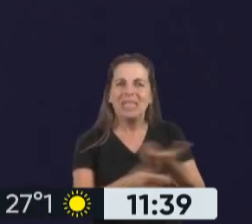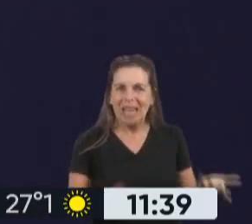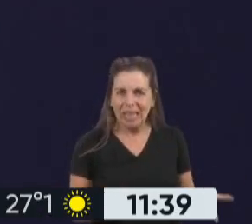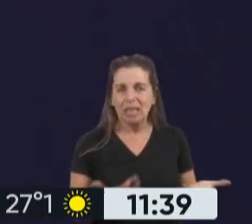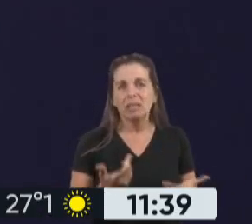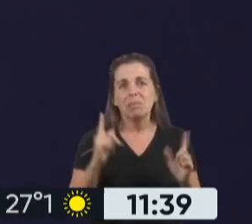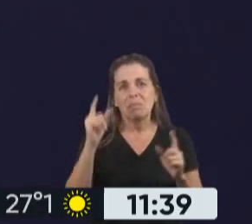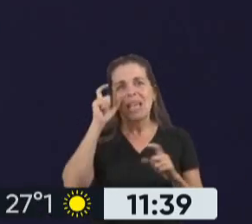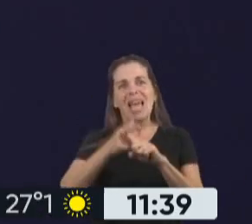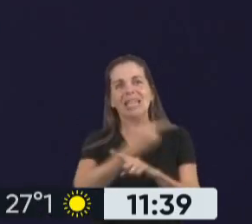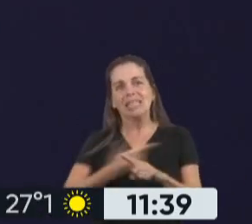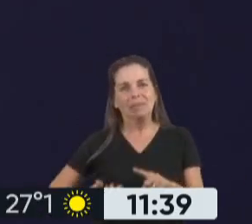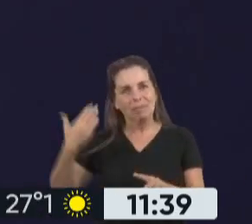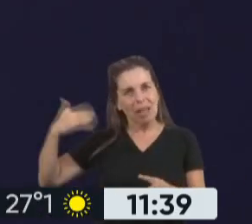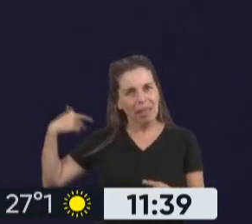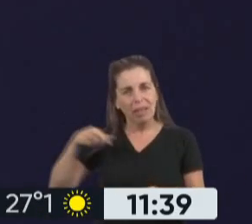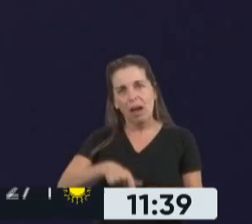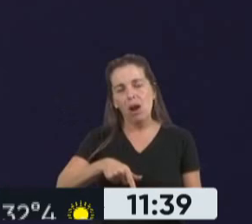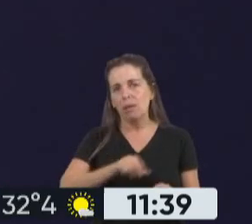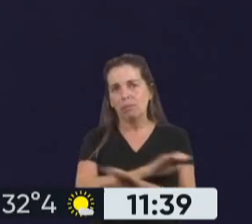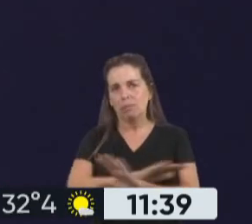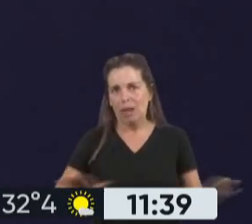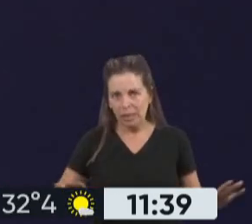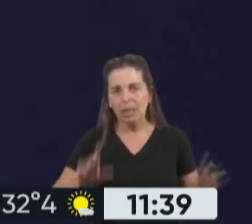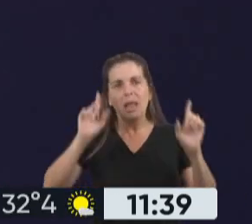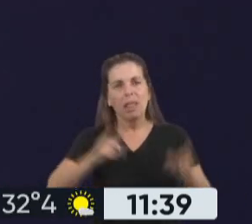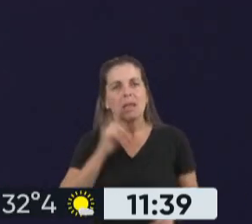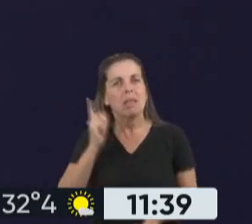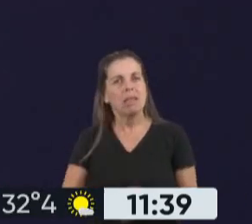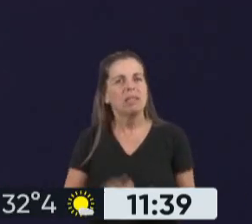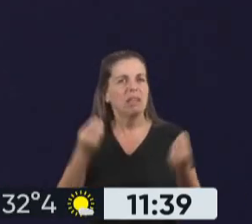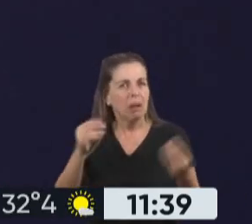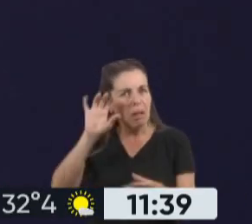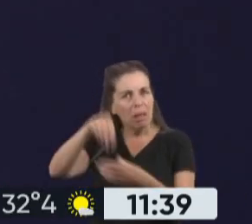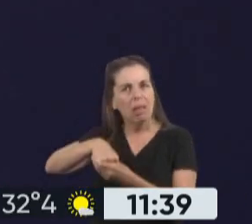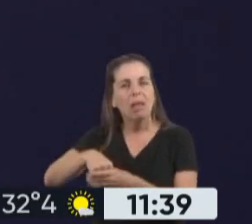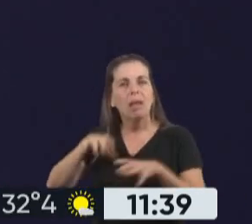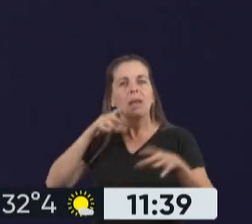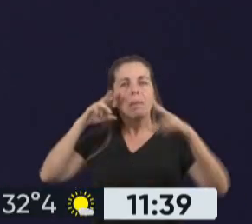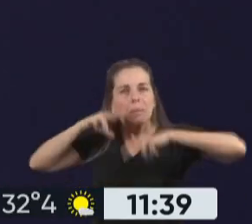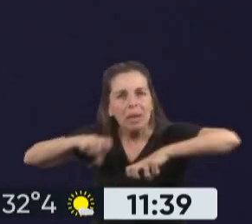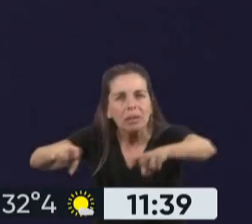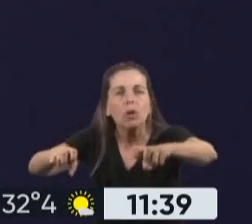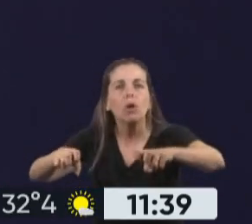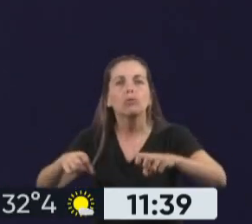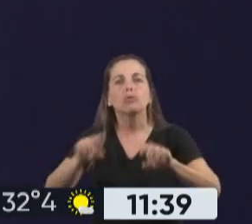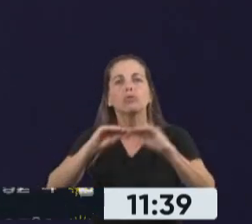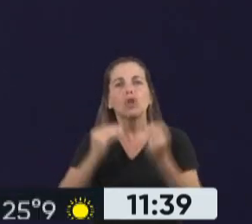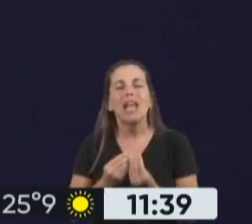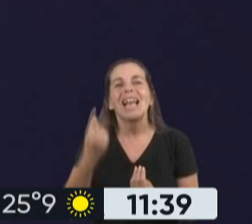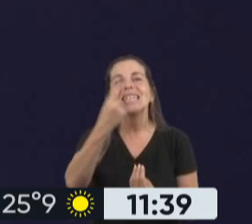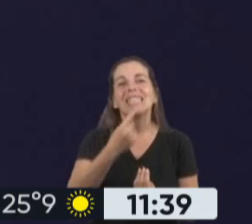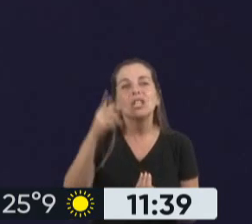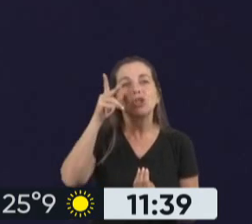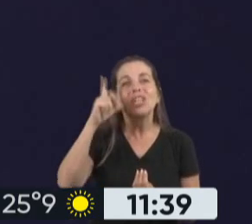gobernando la Argentina. También se dispuso la intervención por 180 días. Su interventor va